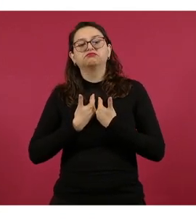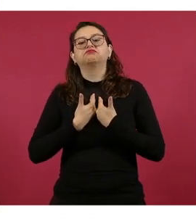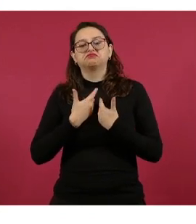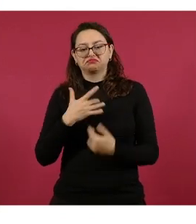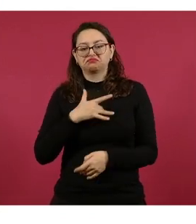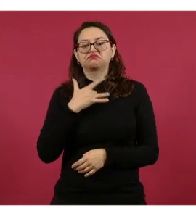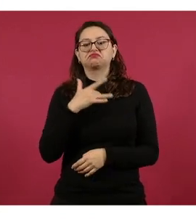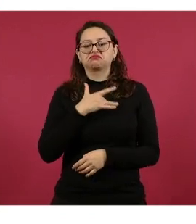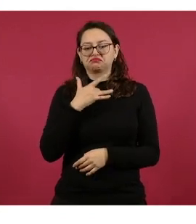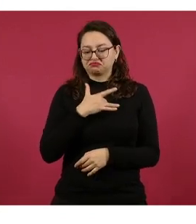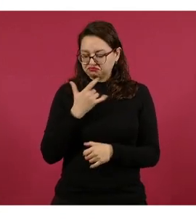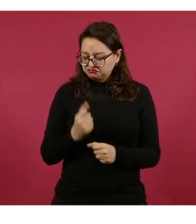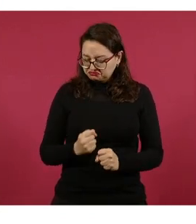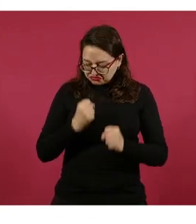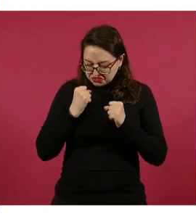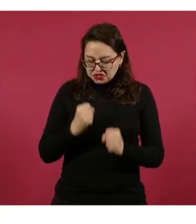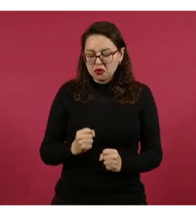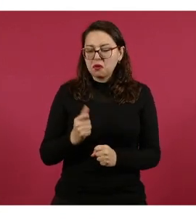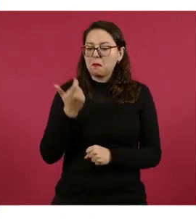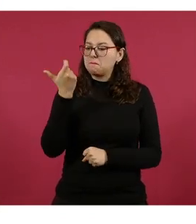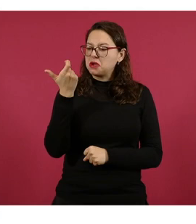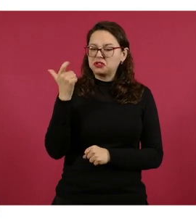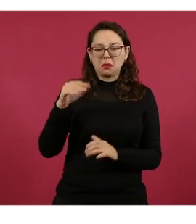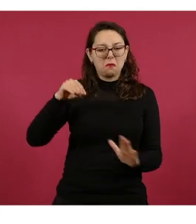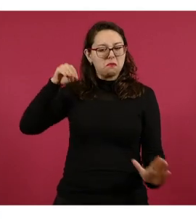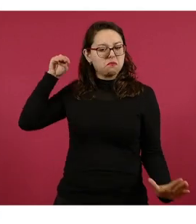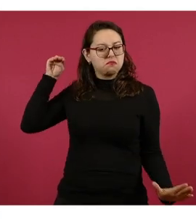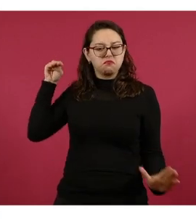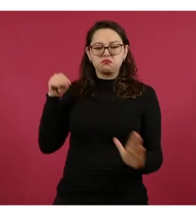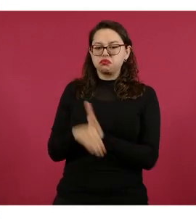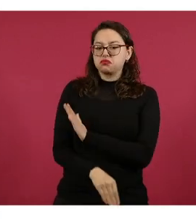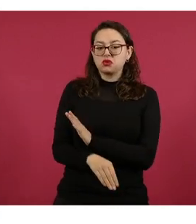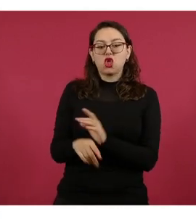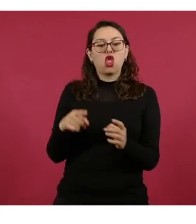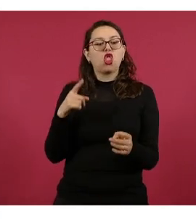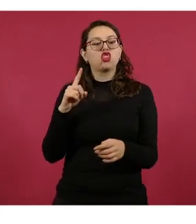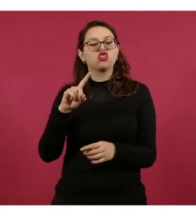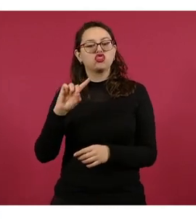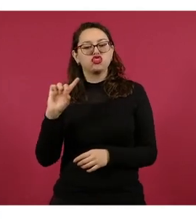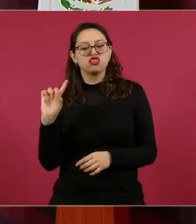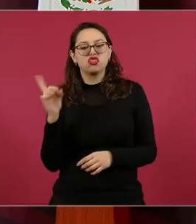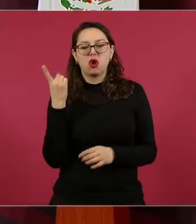podemos proyectar un desliz del peso a 25 por dólar